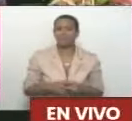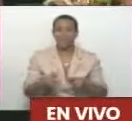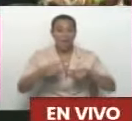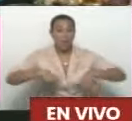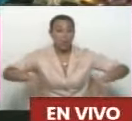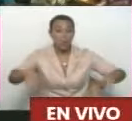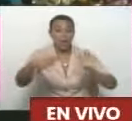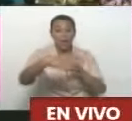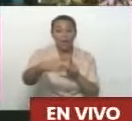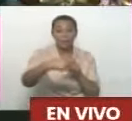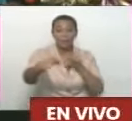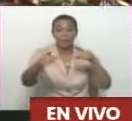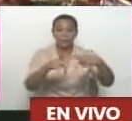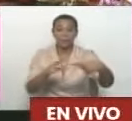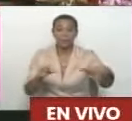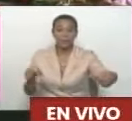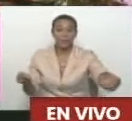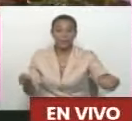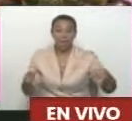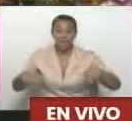compañeros del equipo promotor,